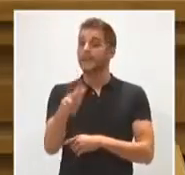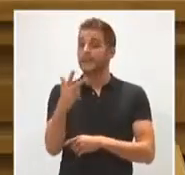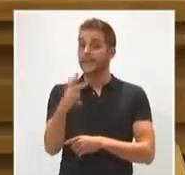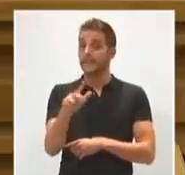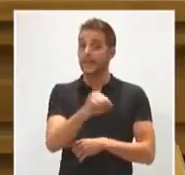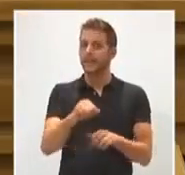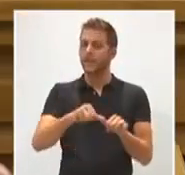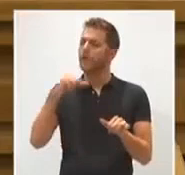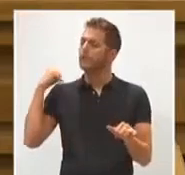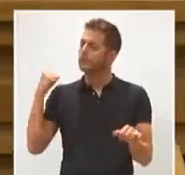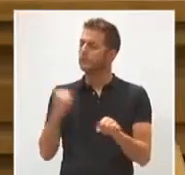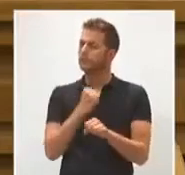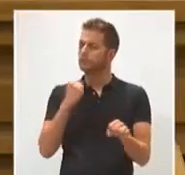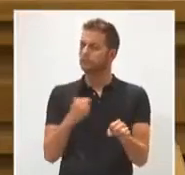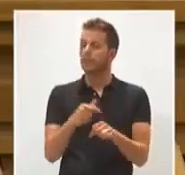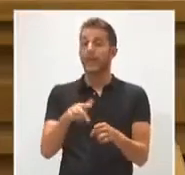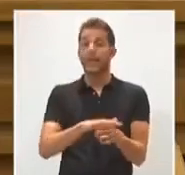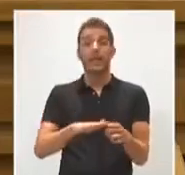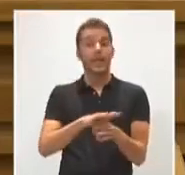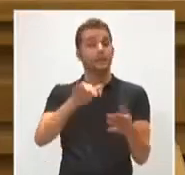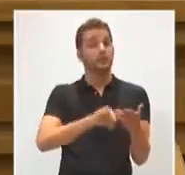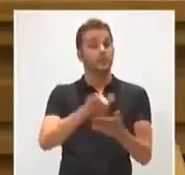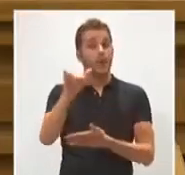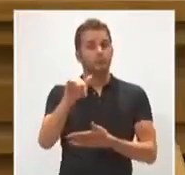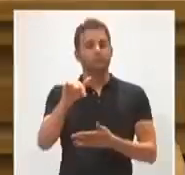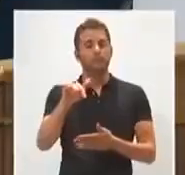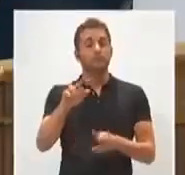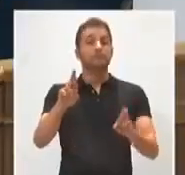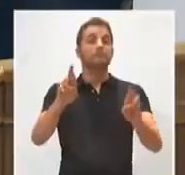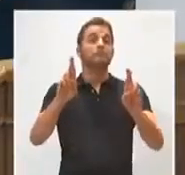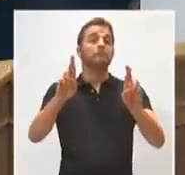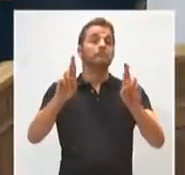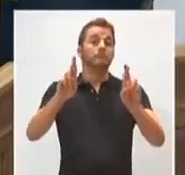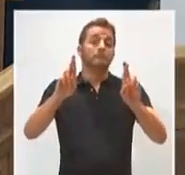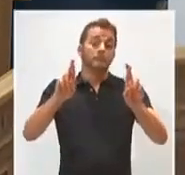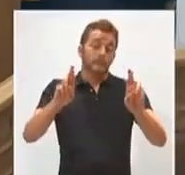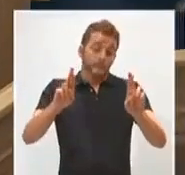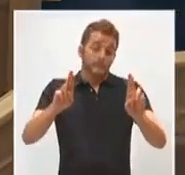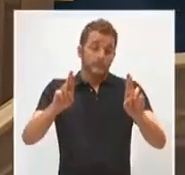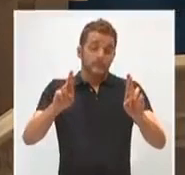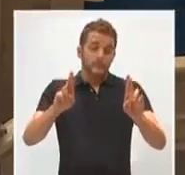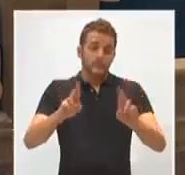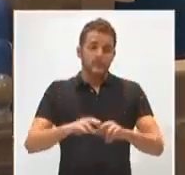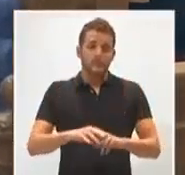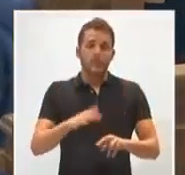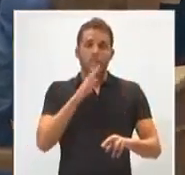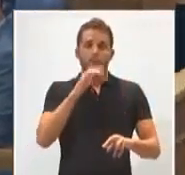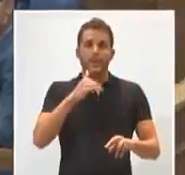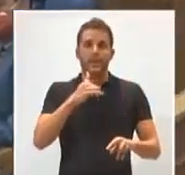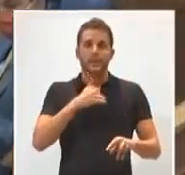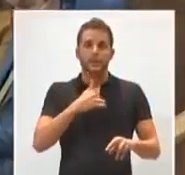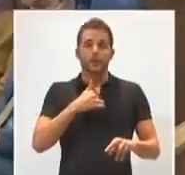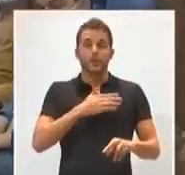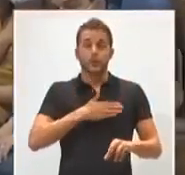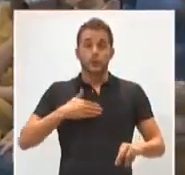en el ámbito aeronáutico probablemente y lo digo cruzando los dedos porque no quisiera llevaron en disgusto en